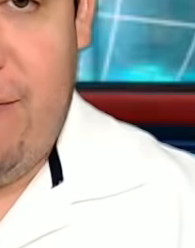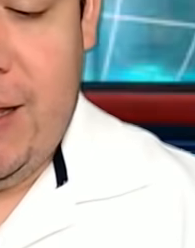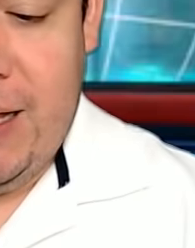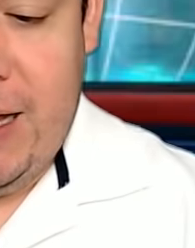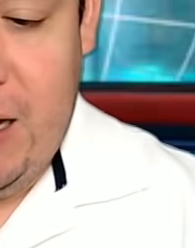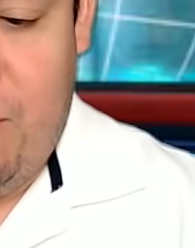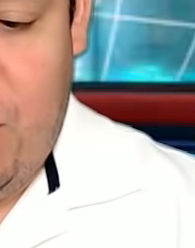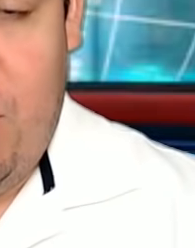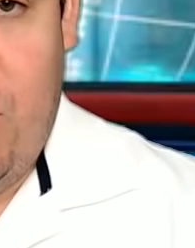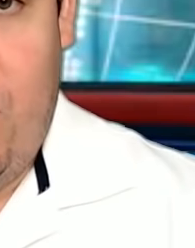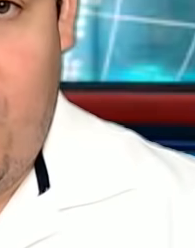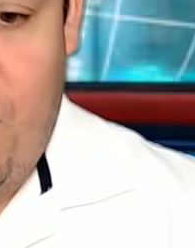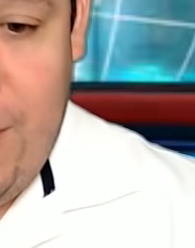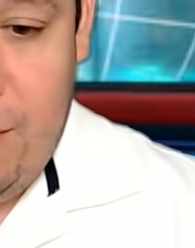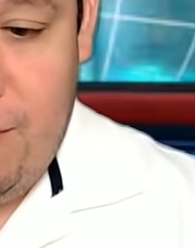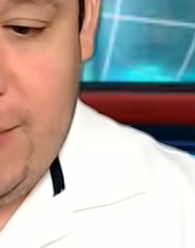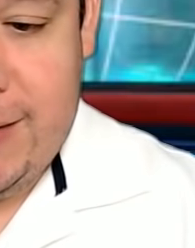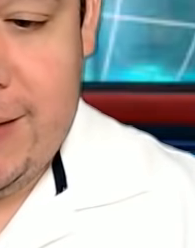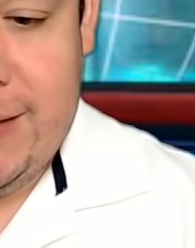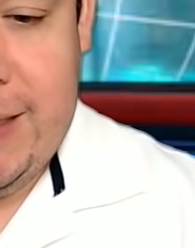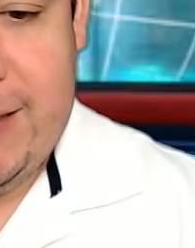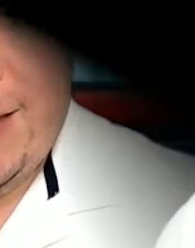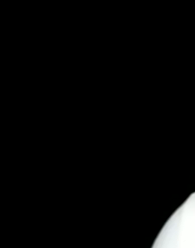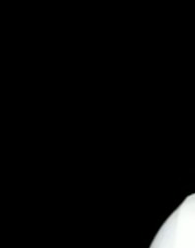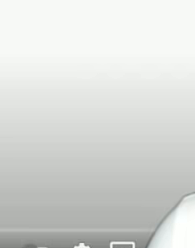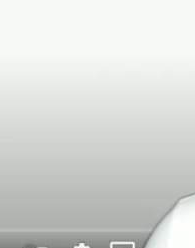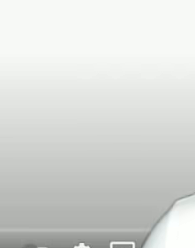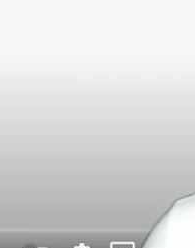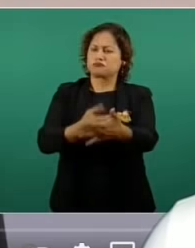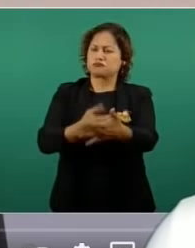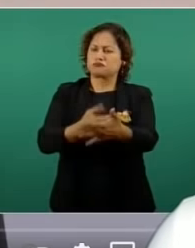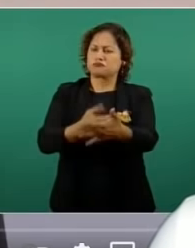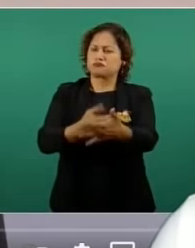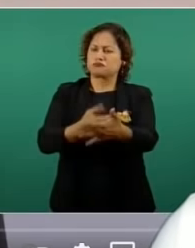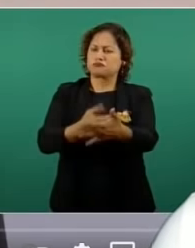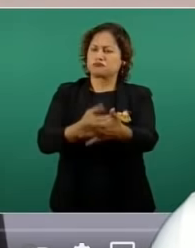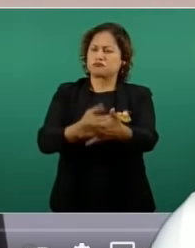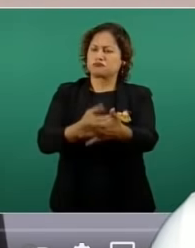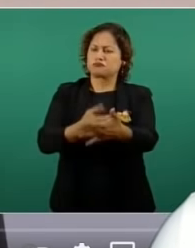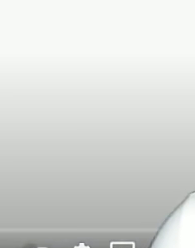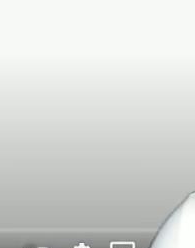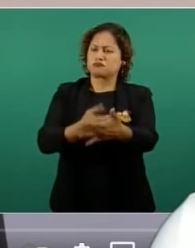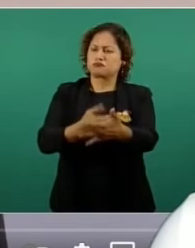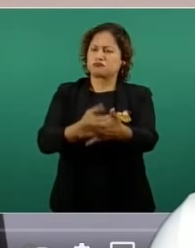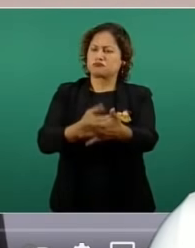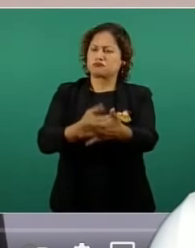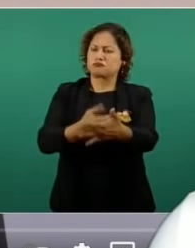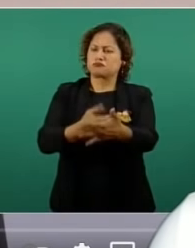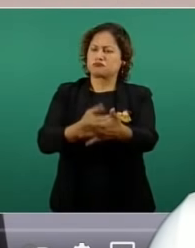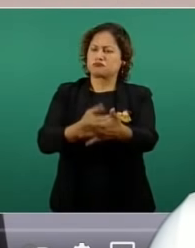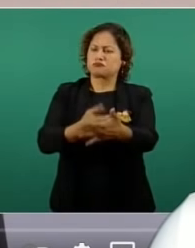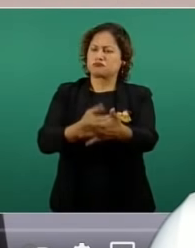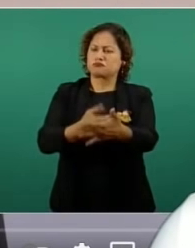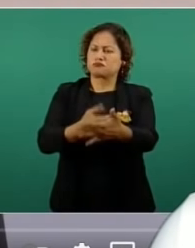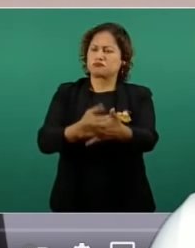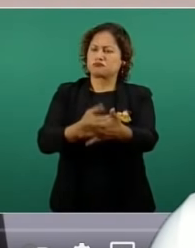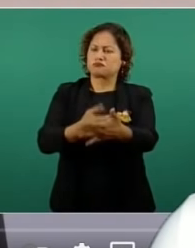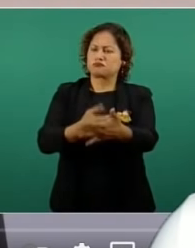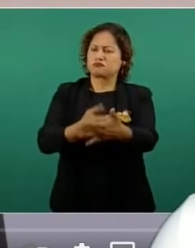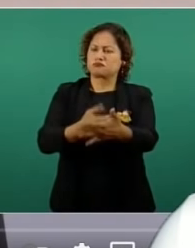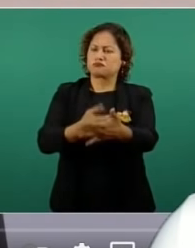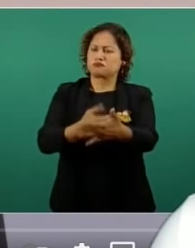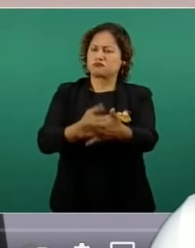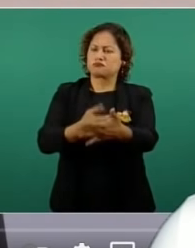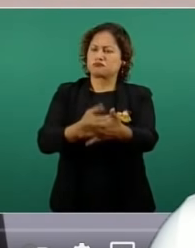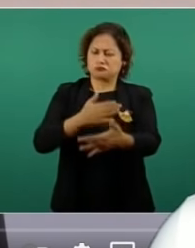que afecta al pueblo cubano. Más de 6 décadas. Verdaderamente una situación terrible. Vamos a ver lo que dice el presidente